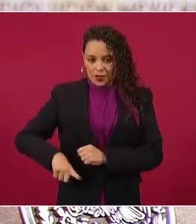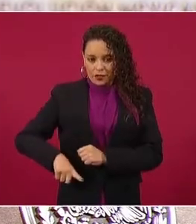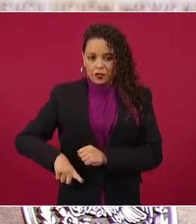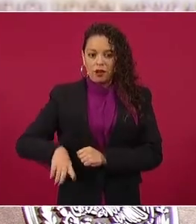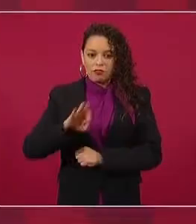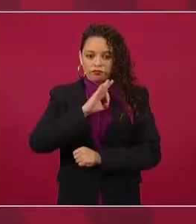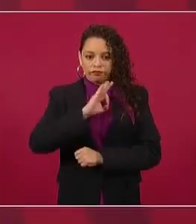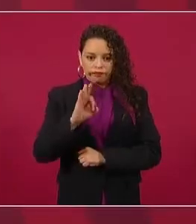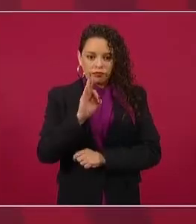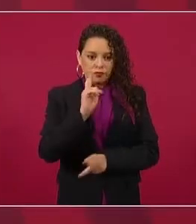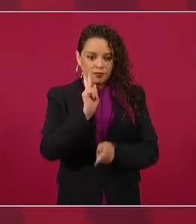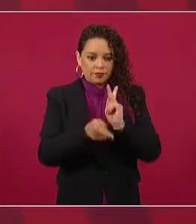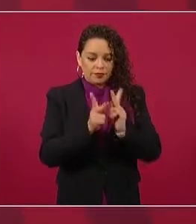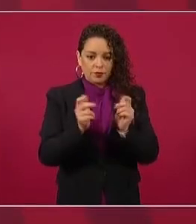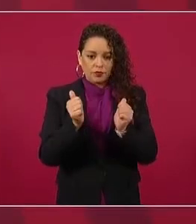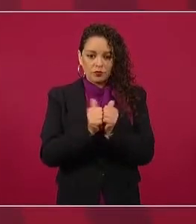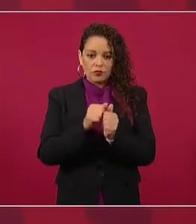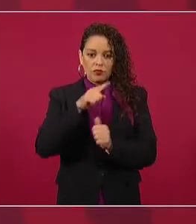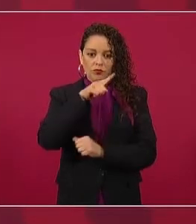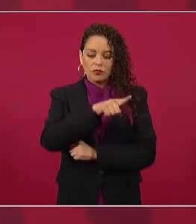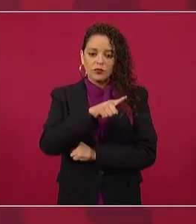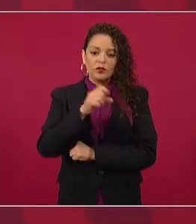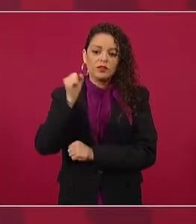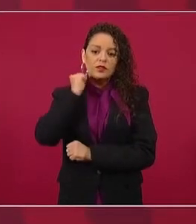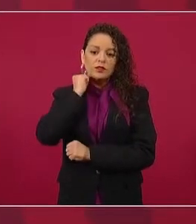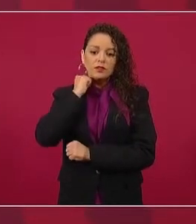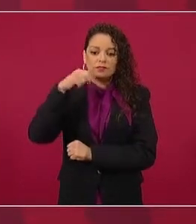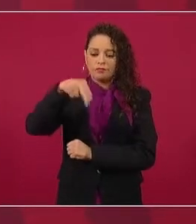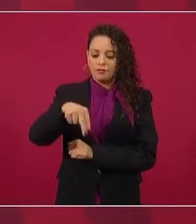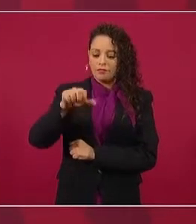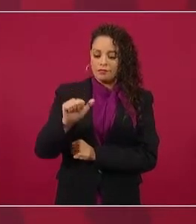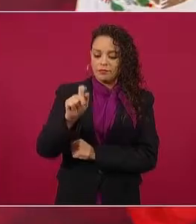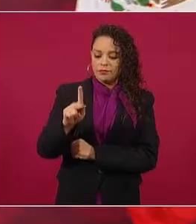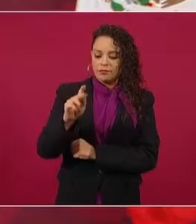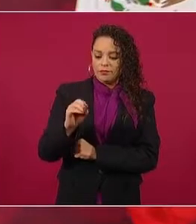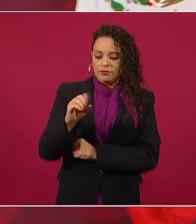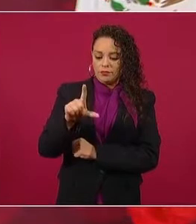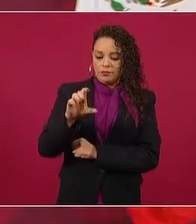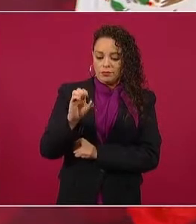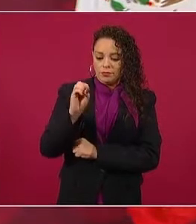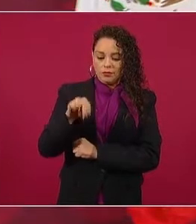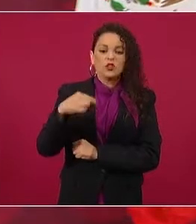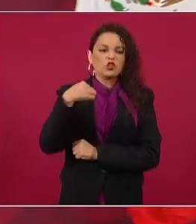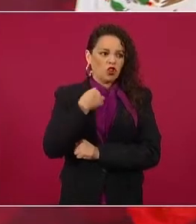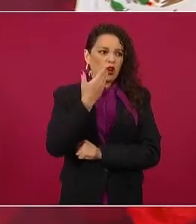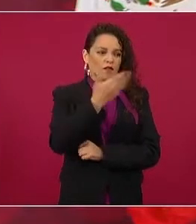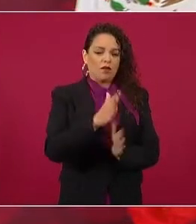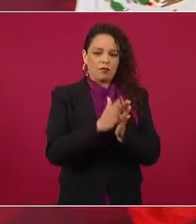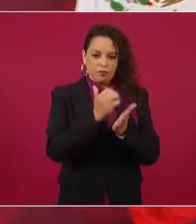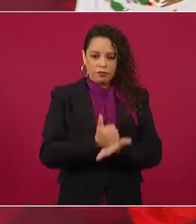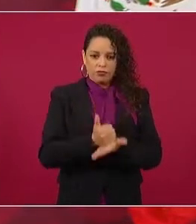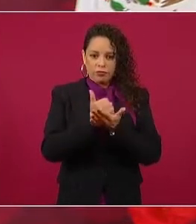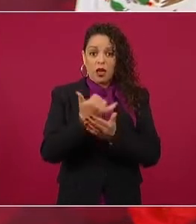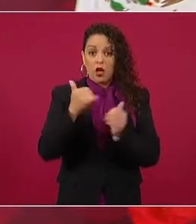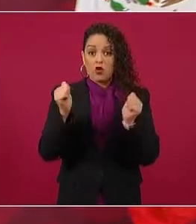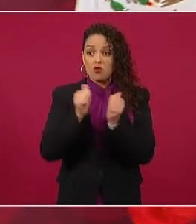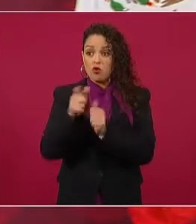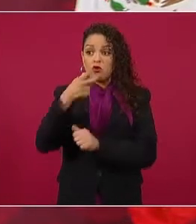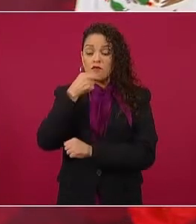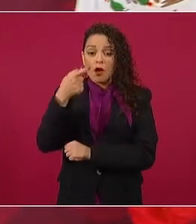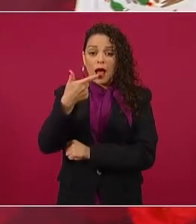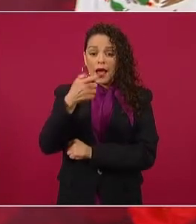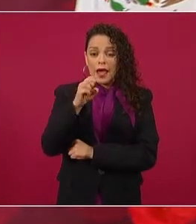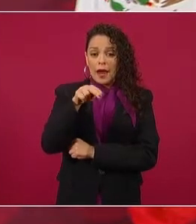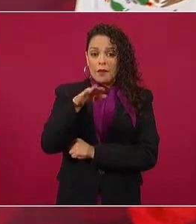hable con el senador Napoleón, le voy a pedir eso, y con Germán Larrea,